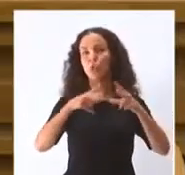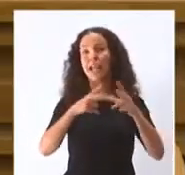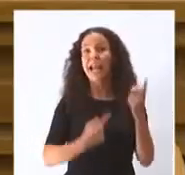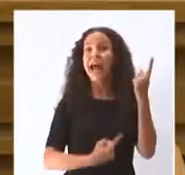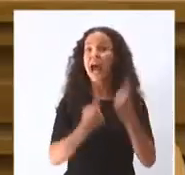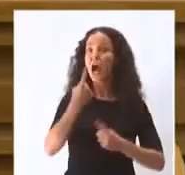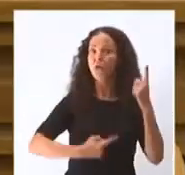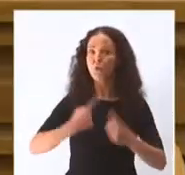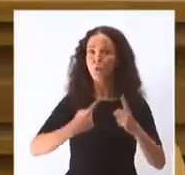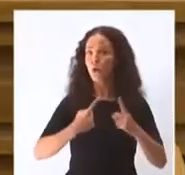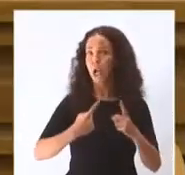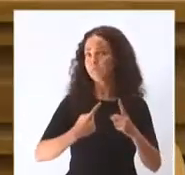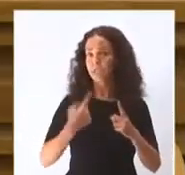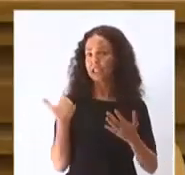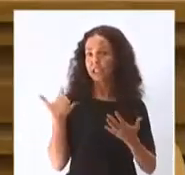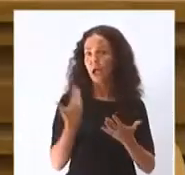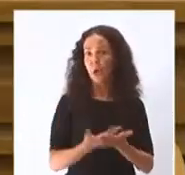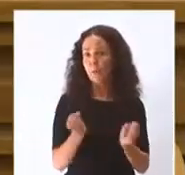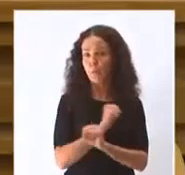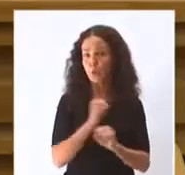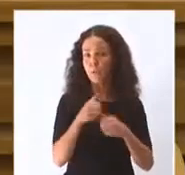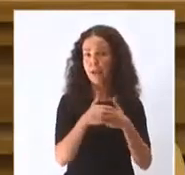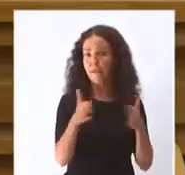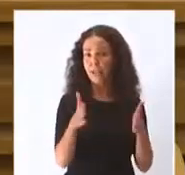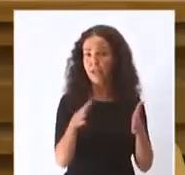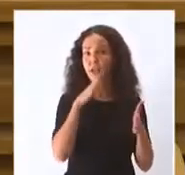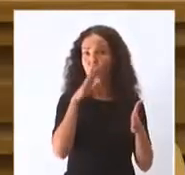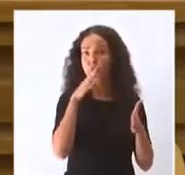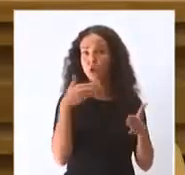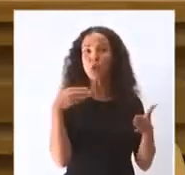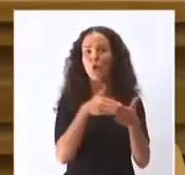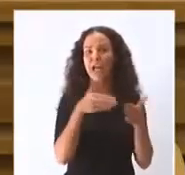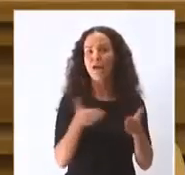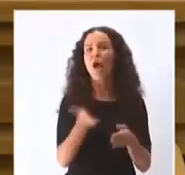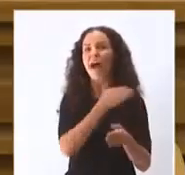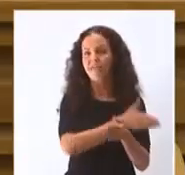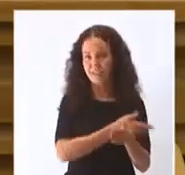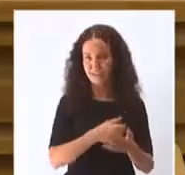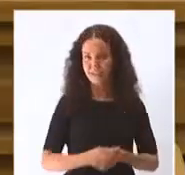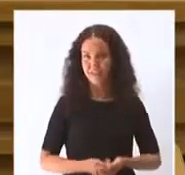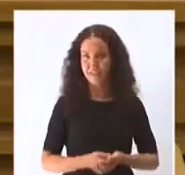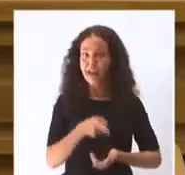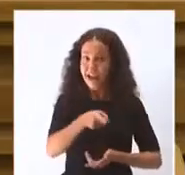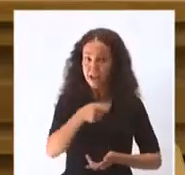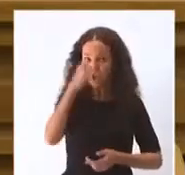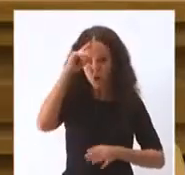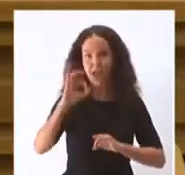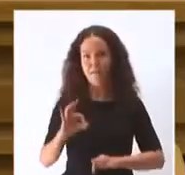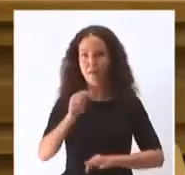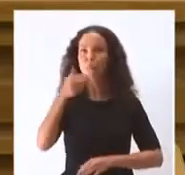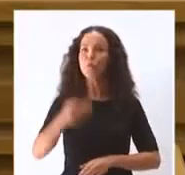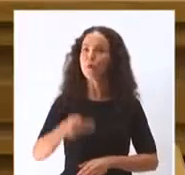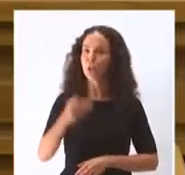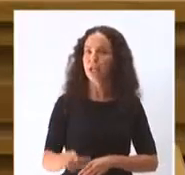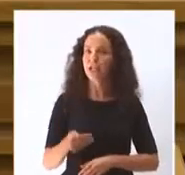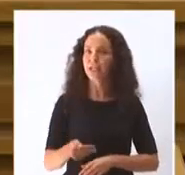todavía ni siquiera hemos sido capaces en 6 años de abrir de las que se bloquearon o cerraron antes y esto créanme que es importante que